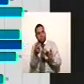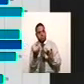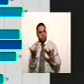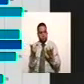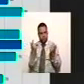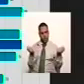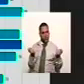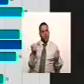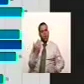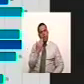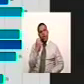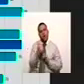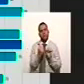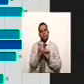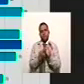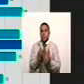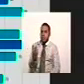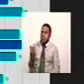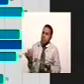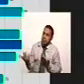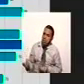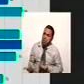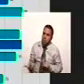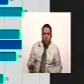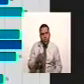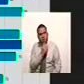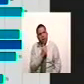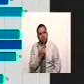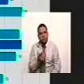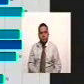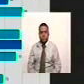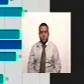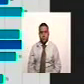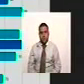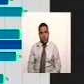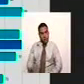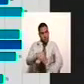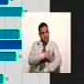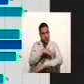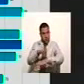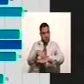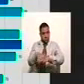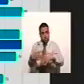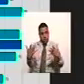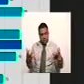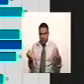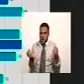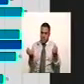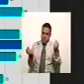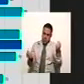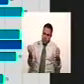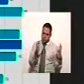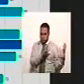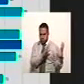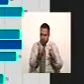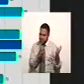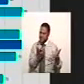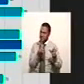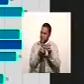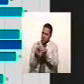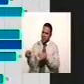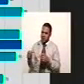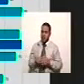está. Entonces, señor ministro, si usted realmente quiere ver integralmente el sector transporte como algo que va ligado